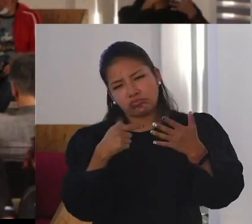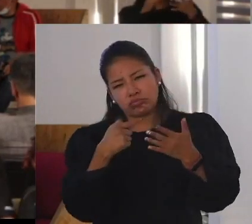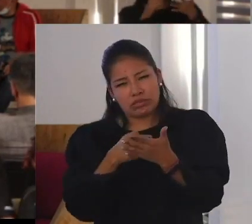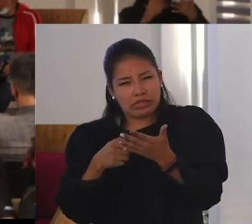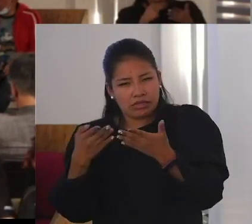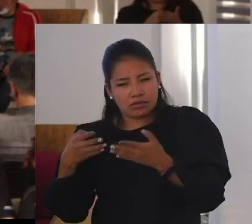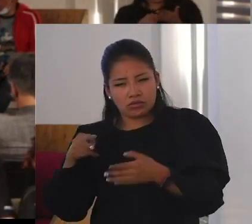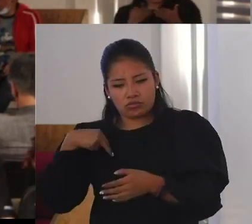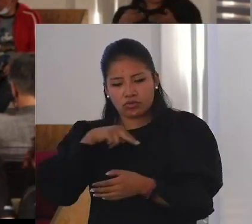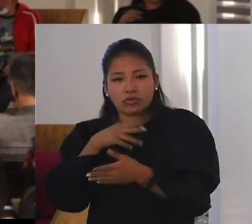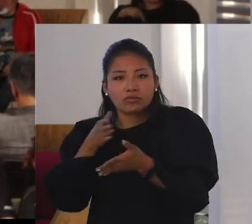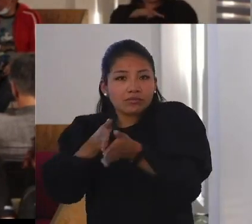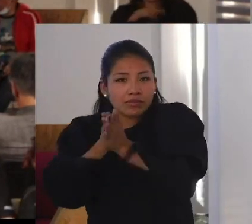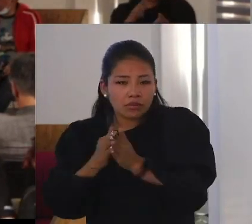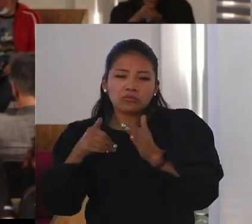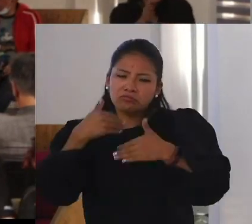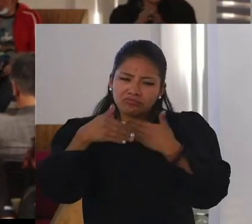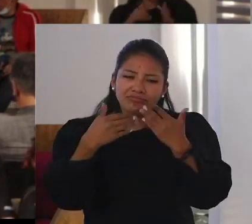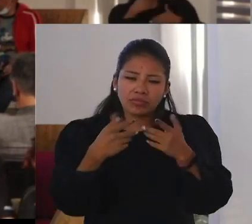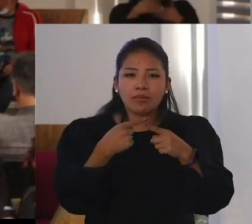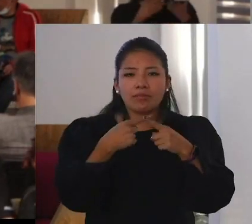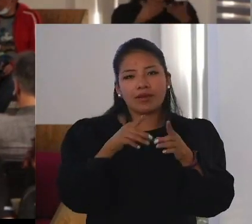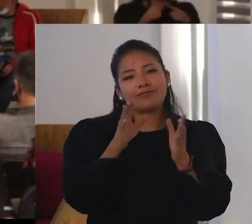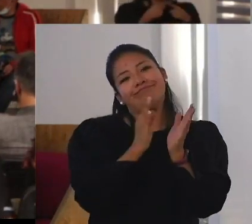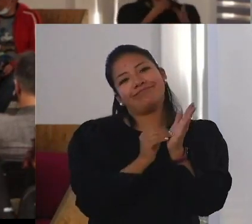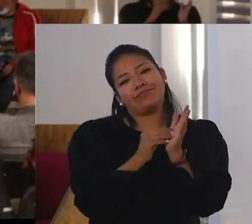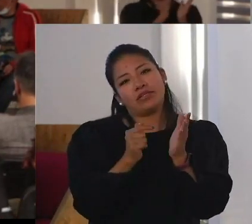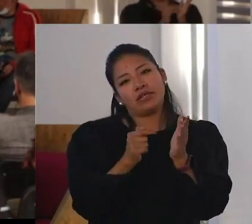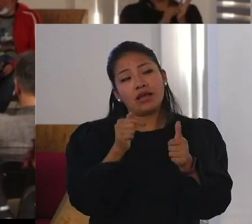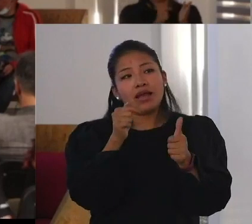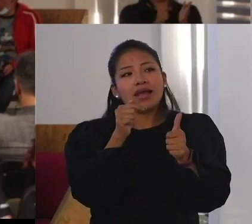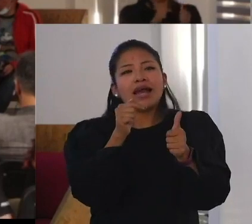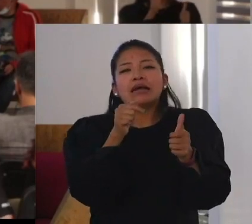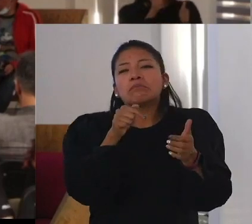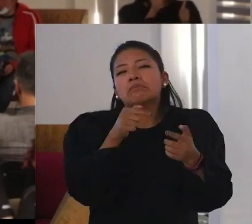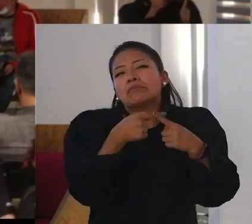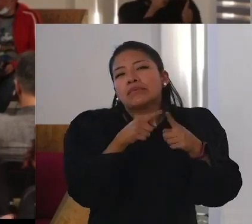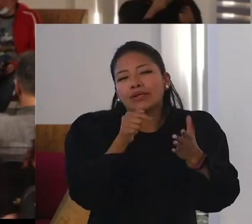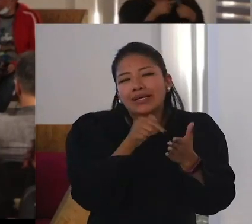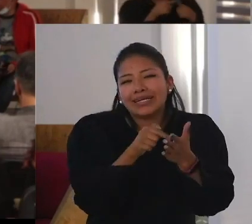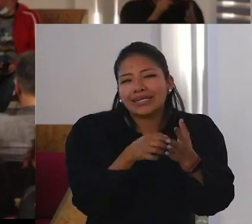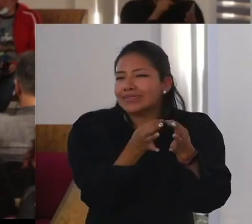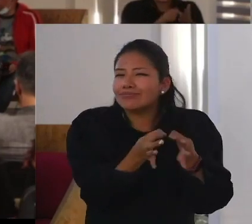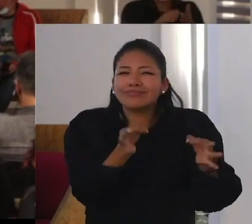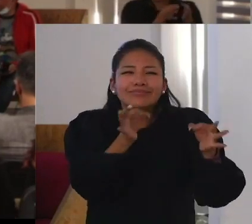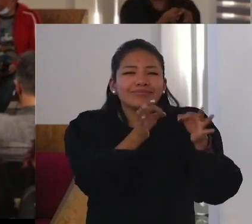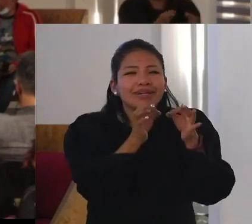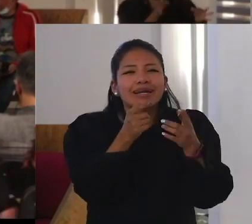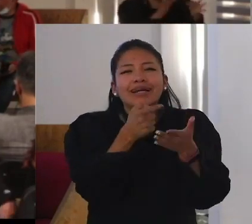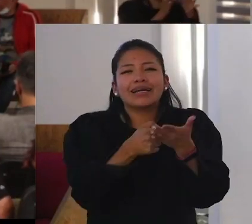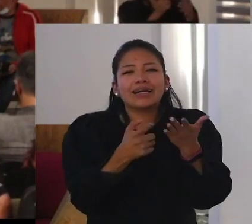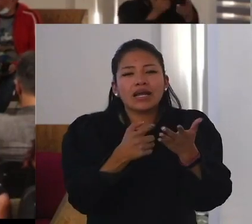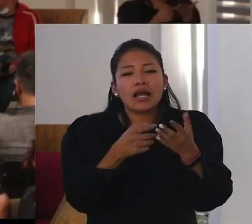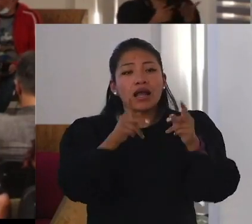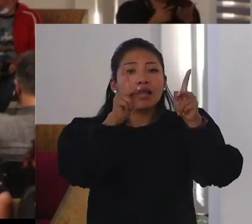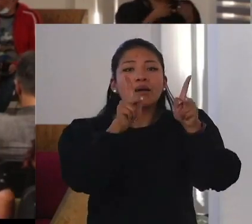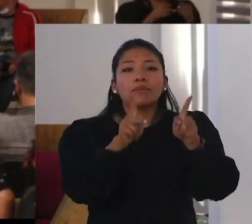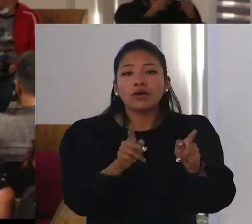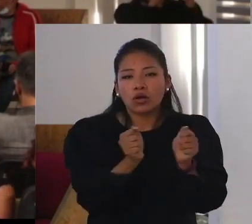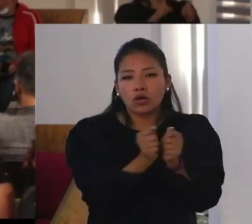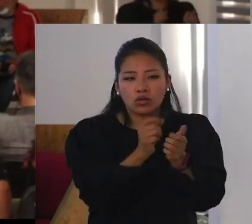falta pero el hito principal ahí Es que la persona con discapacidad psíquica